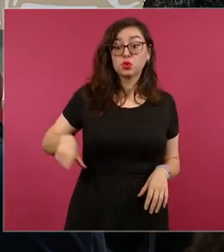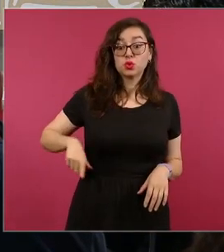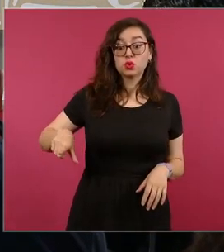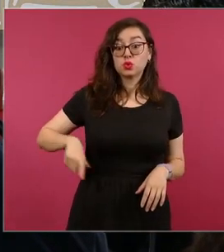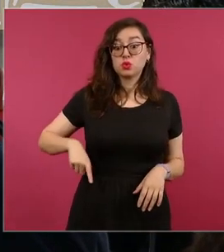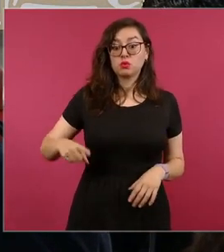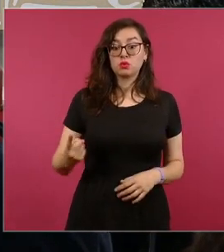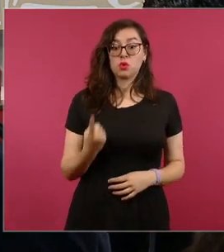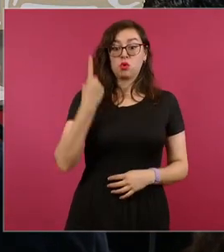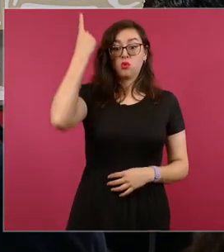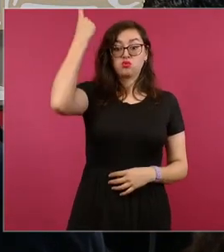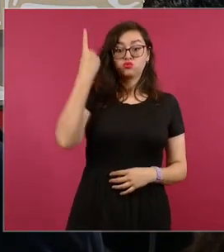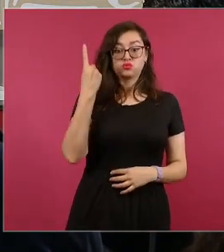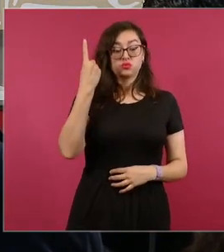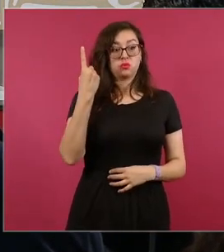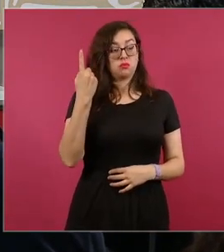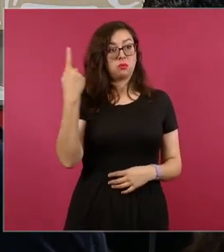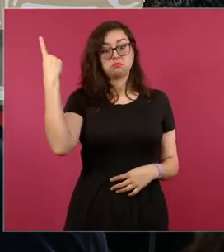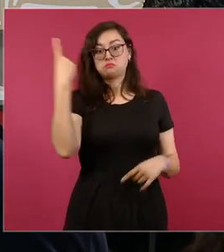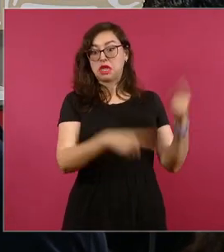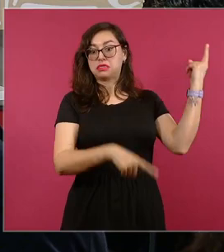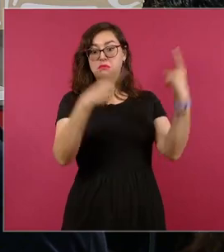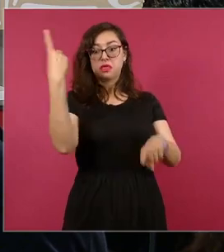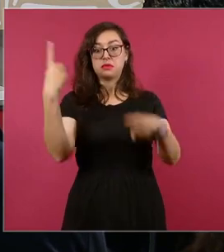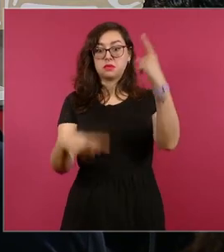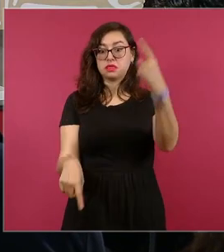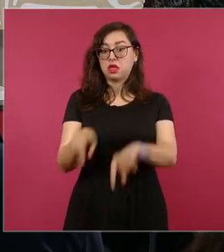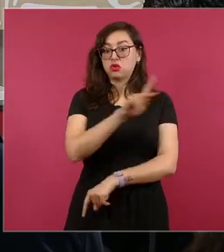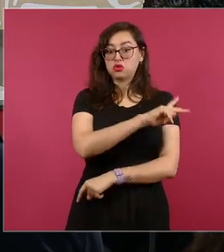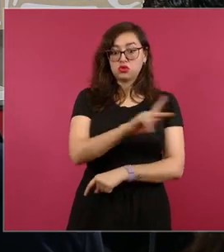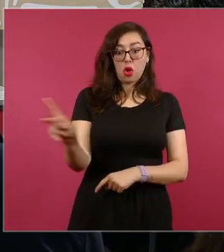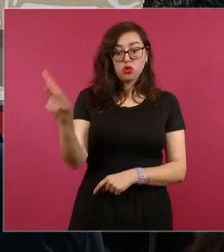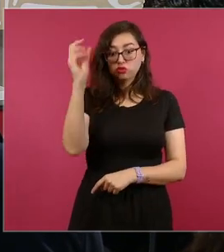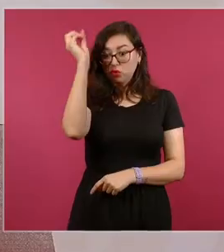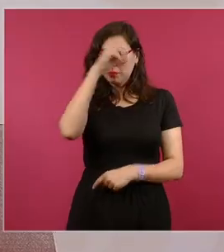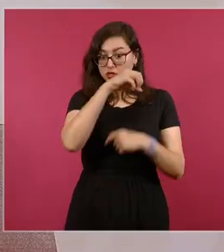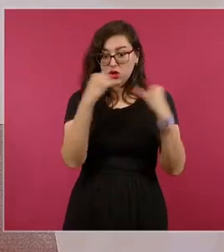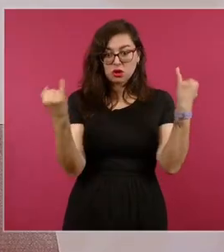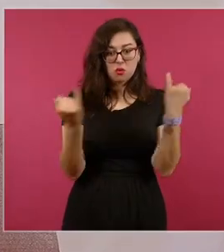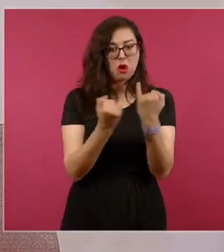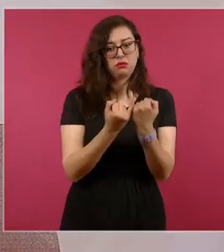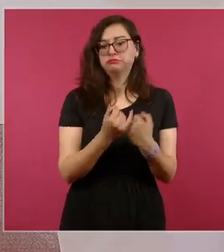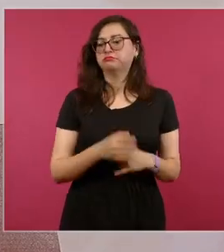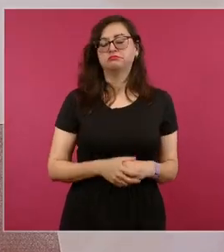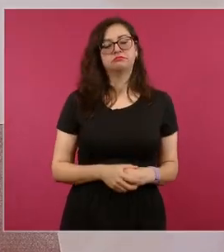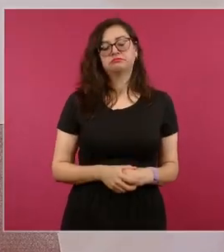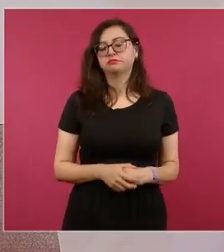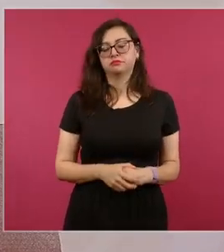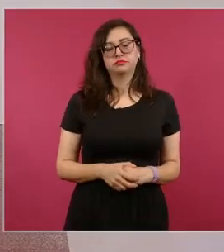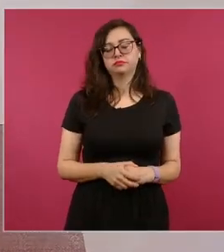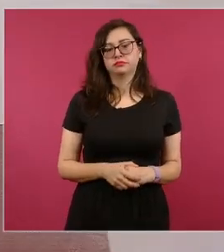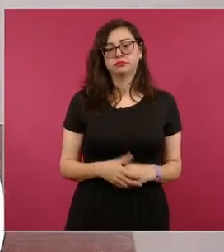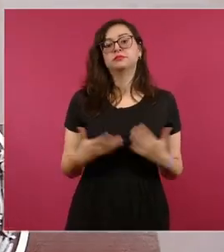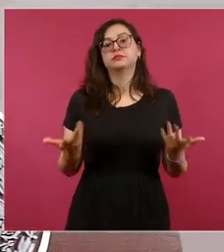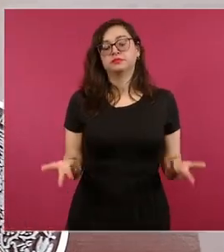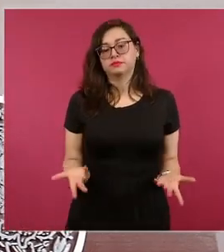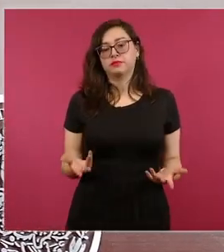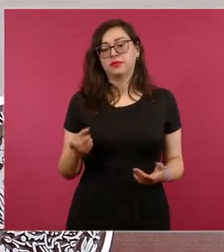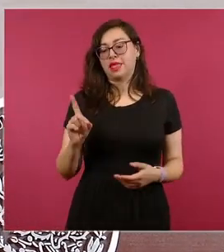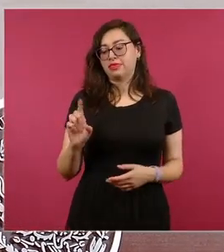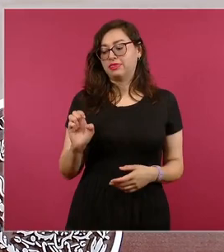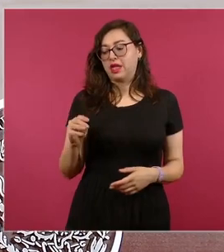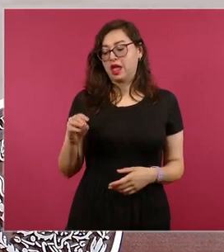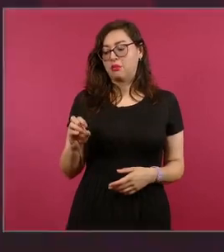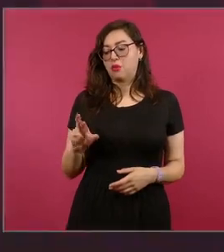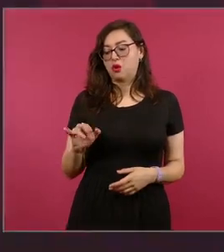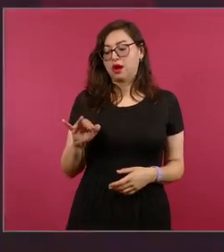monolítico, y así son las democracias, y hay que entenderlo. Claro, aquí el Reforma,